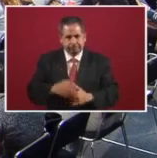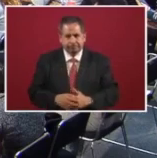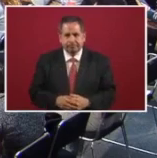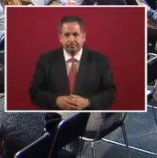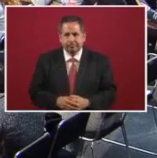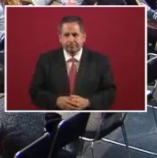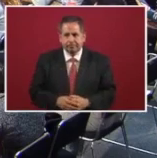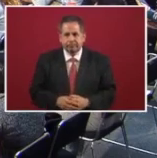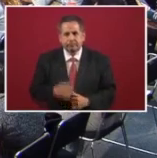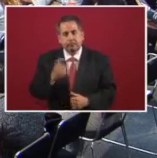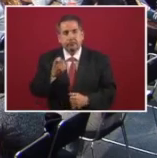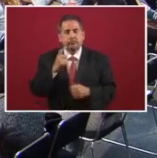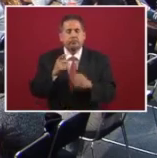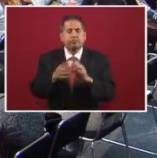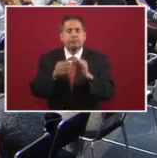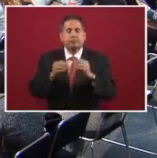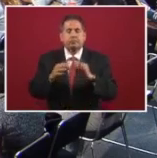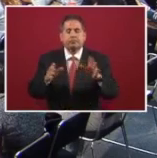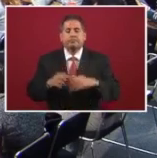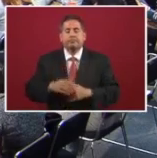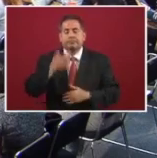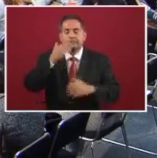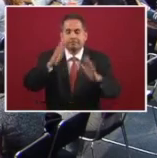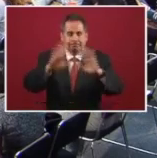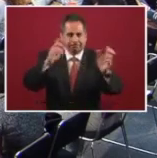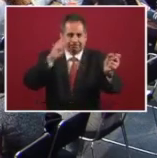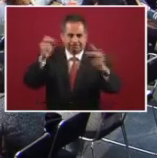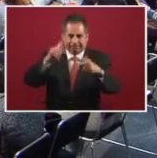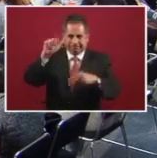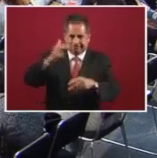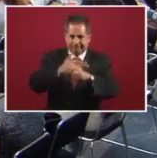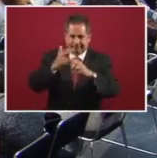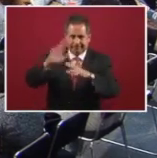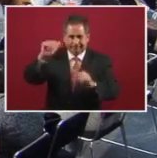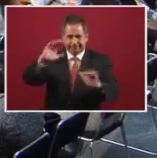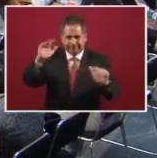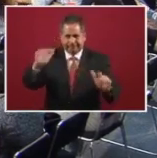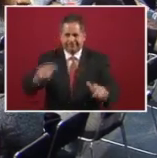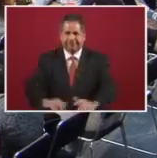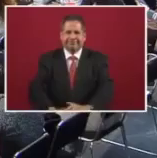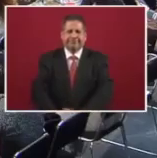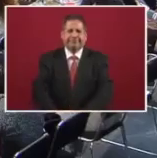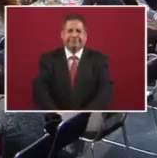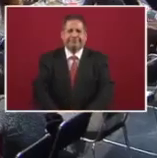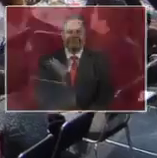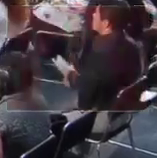Esto es nada más el prólogo. Bueno, ahí nos vemos mañana. Adiós, adiós.